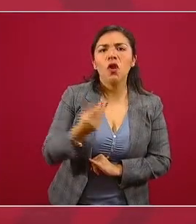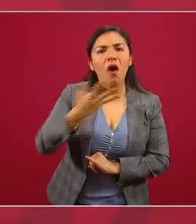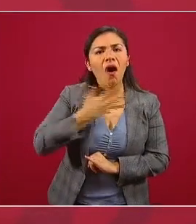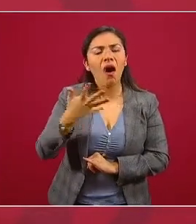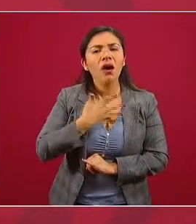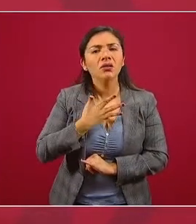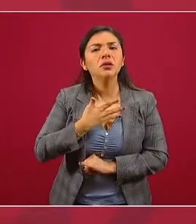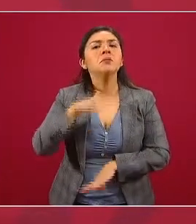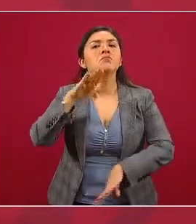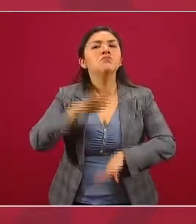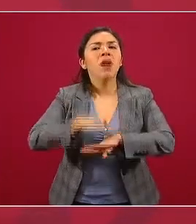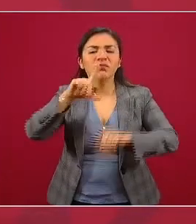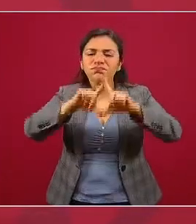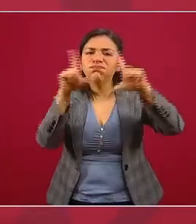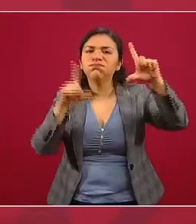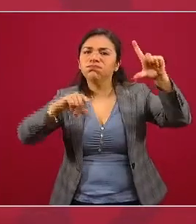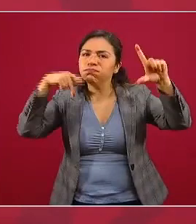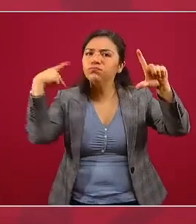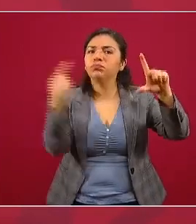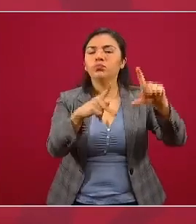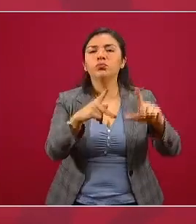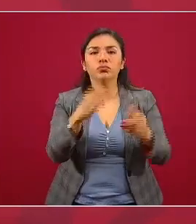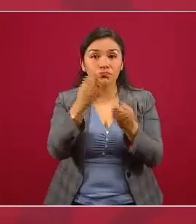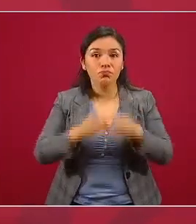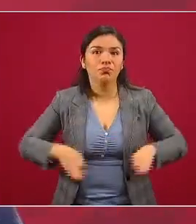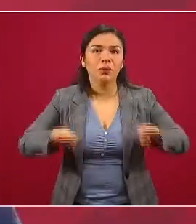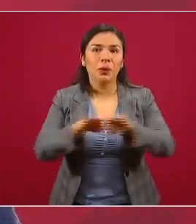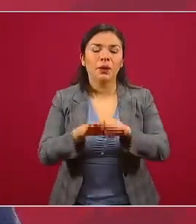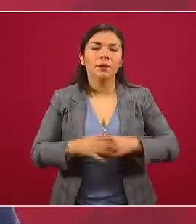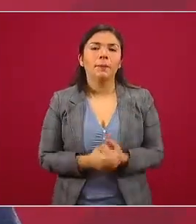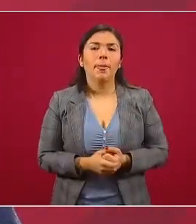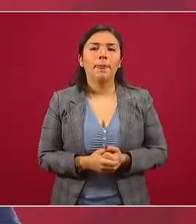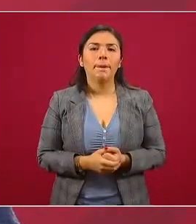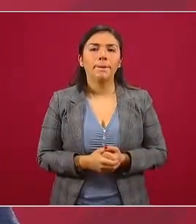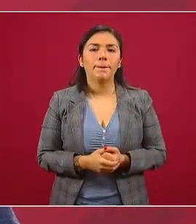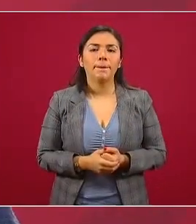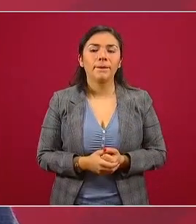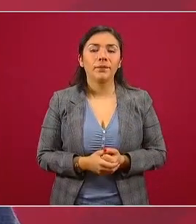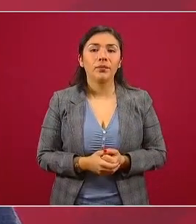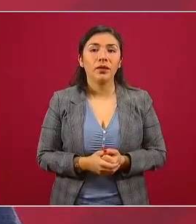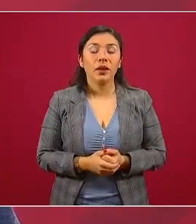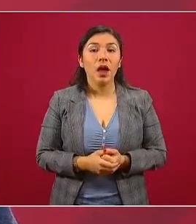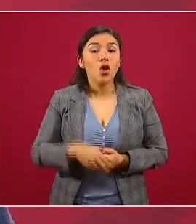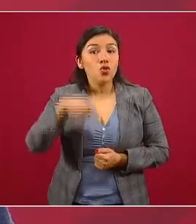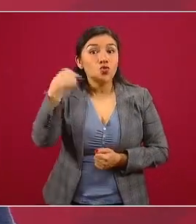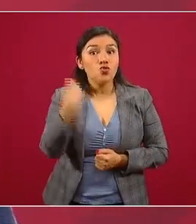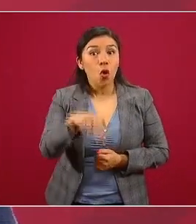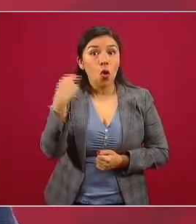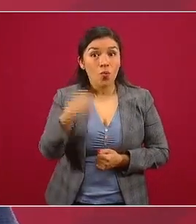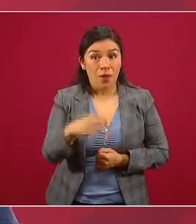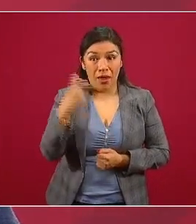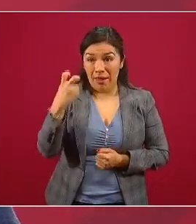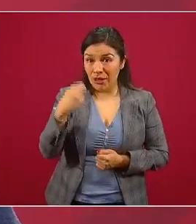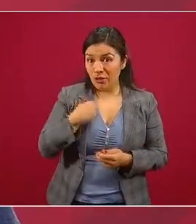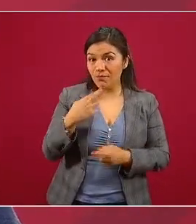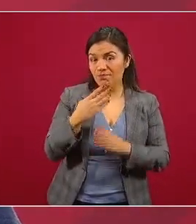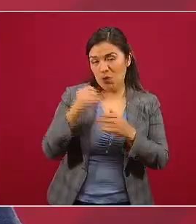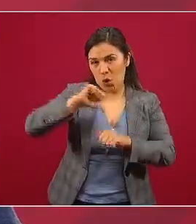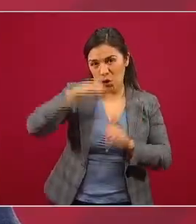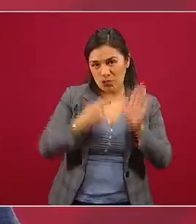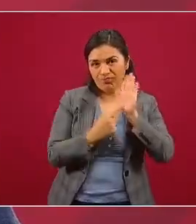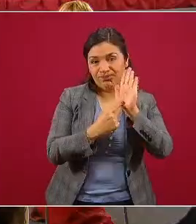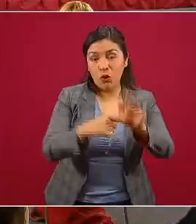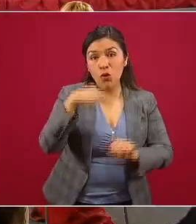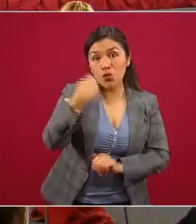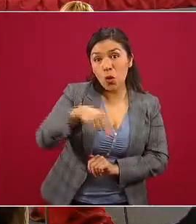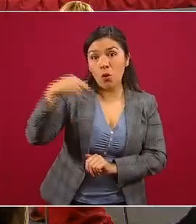en soberanía nacional. Los nombres de los recién nacidos aquí presentes están a la